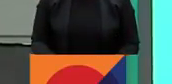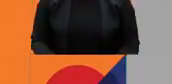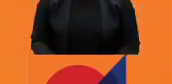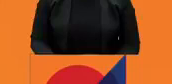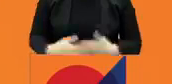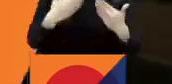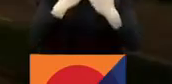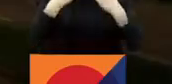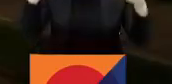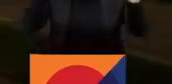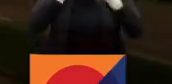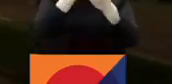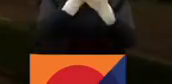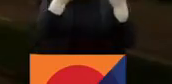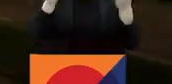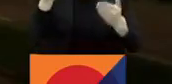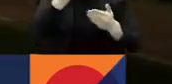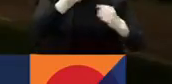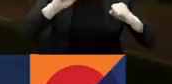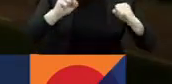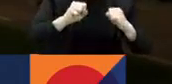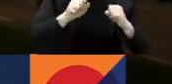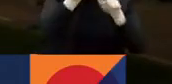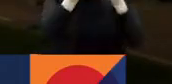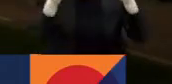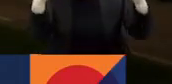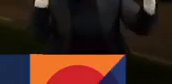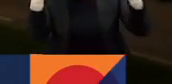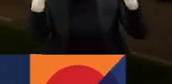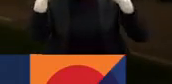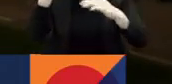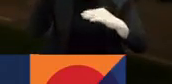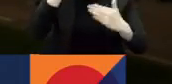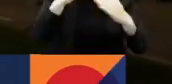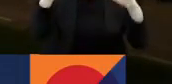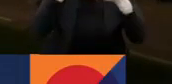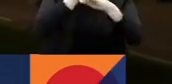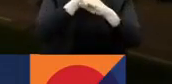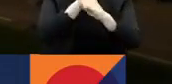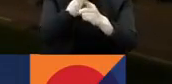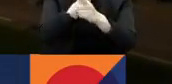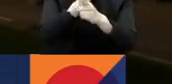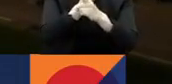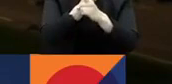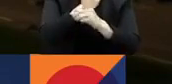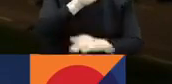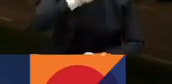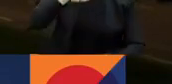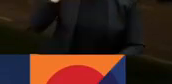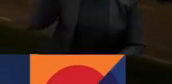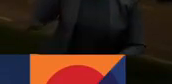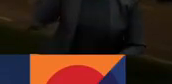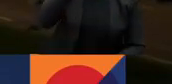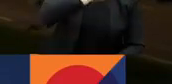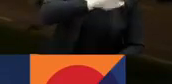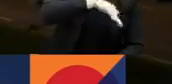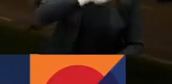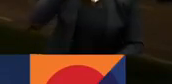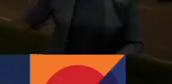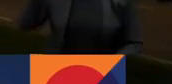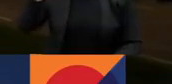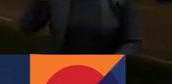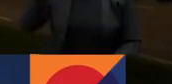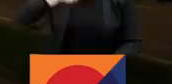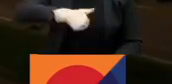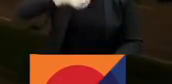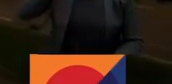Buenas noches para todos ustedes en Bogotá y para todos los televidentes. Mire, así es, el gobernador encargado de Antioquia, Luis Fernando Suárez, hace pocas horas le entregó a los